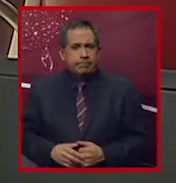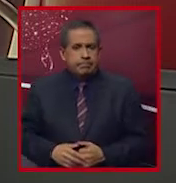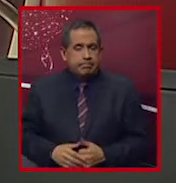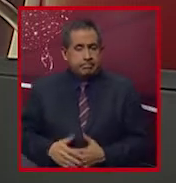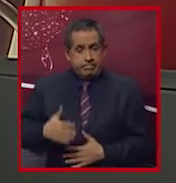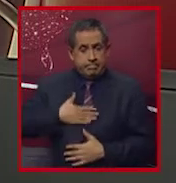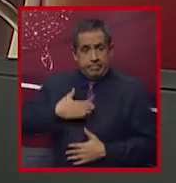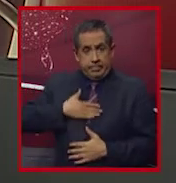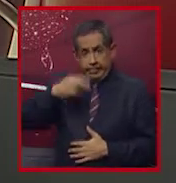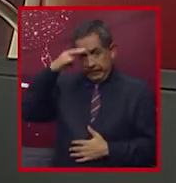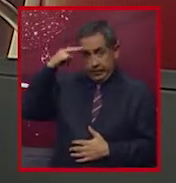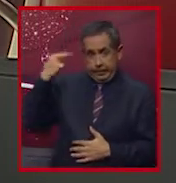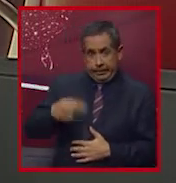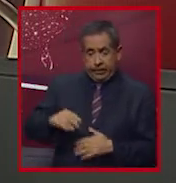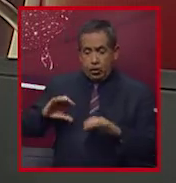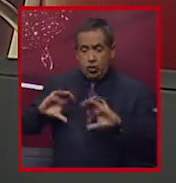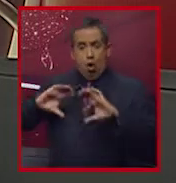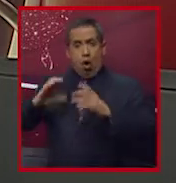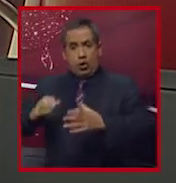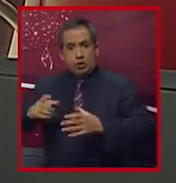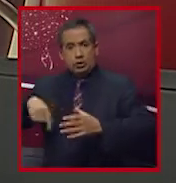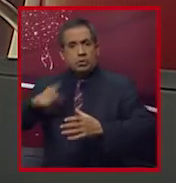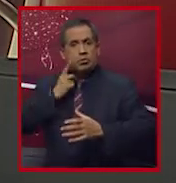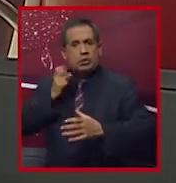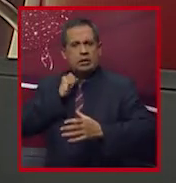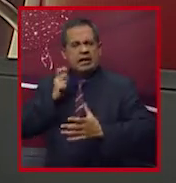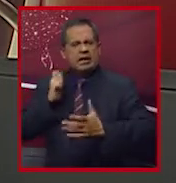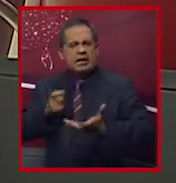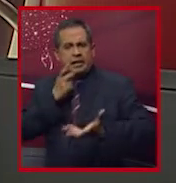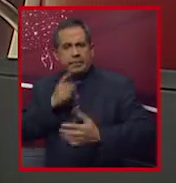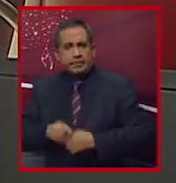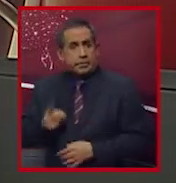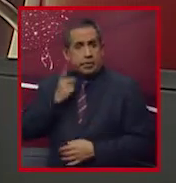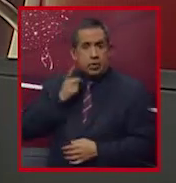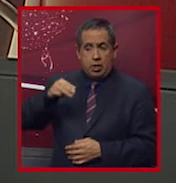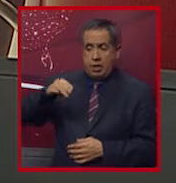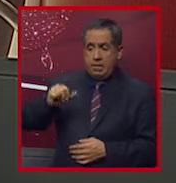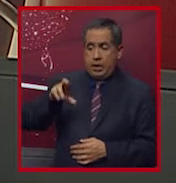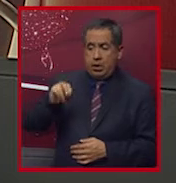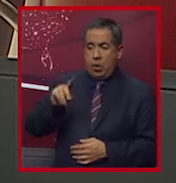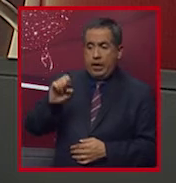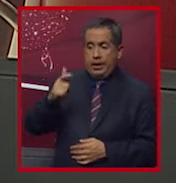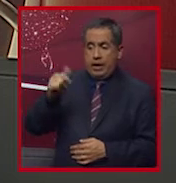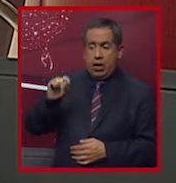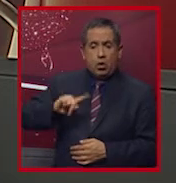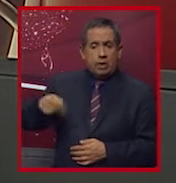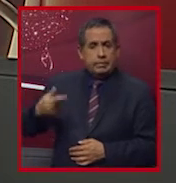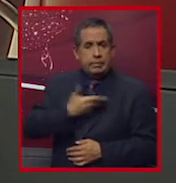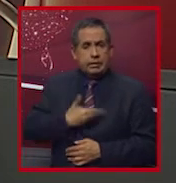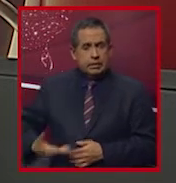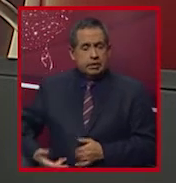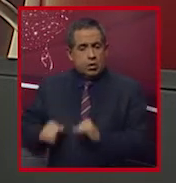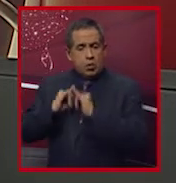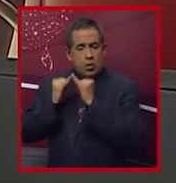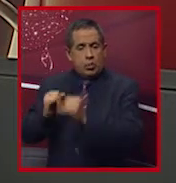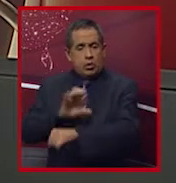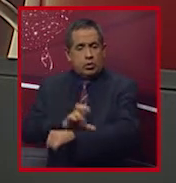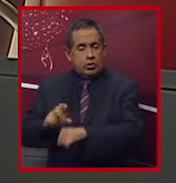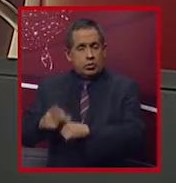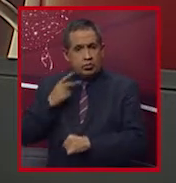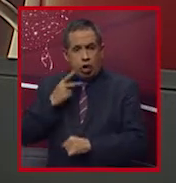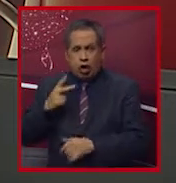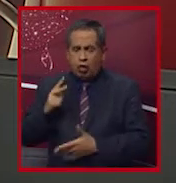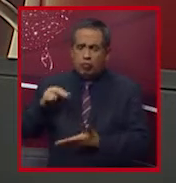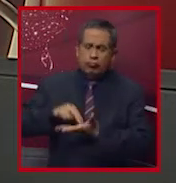nuestros representantes, respecto a esta situación? El diputado Mario Delgado, presidente de la Junta de Coordinación Política, dio a conocer la postura de este